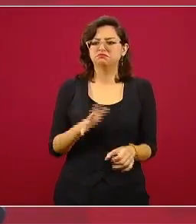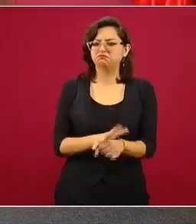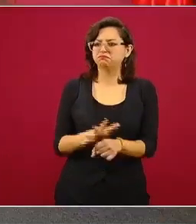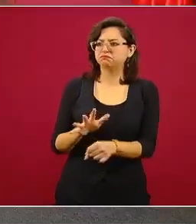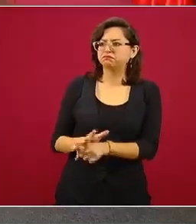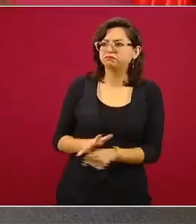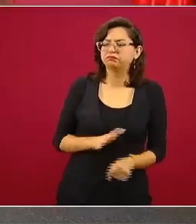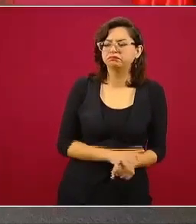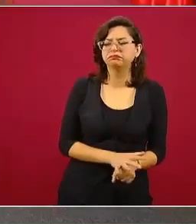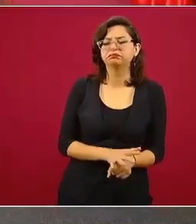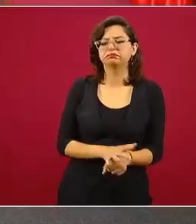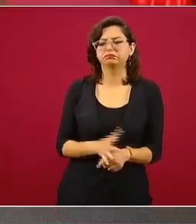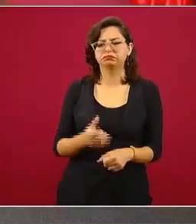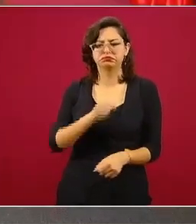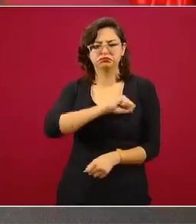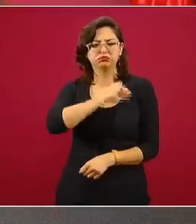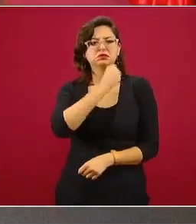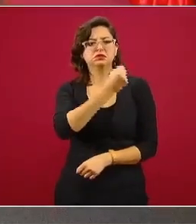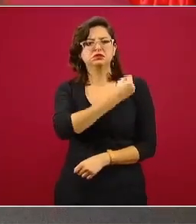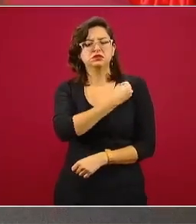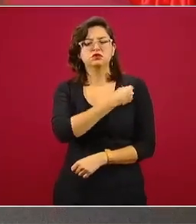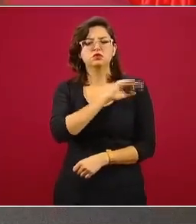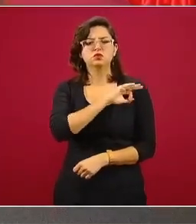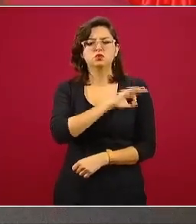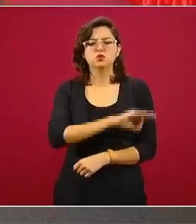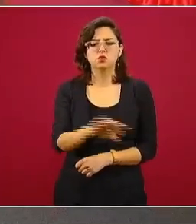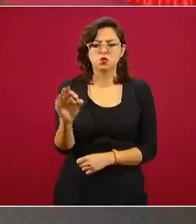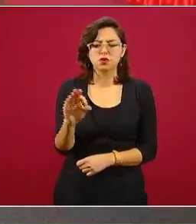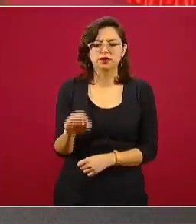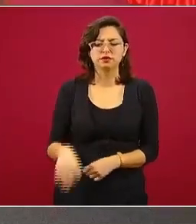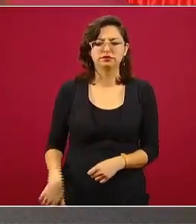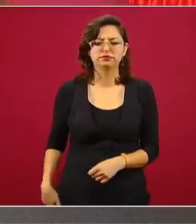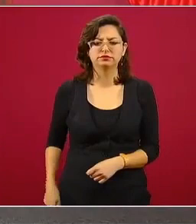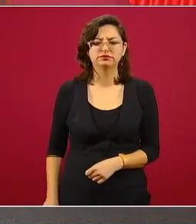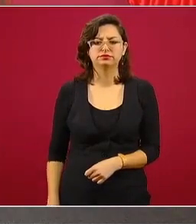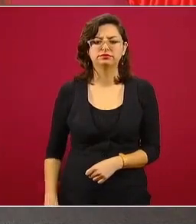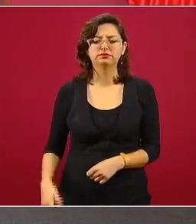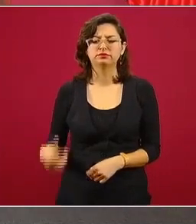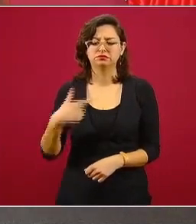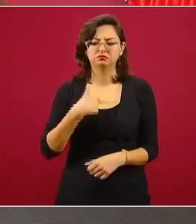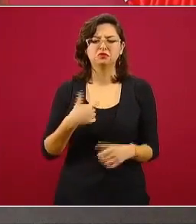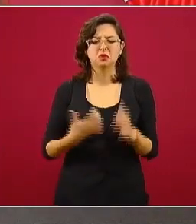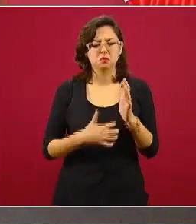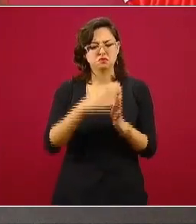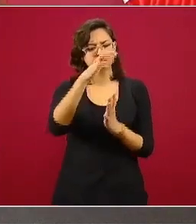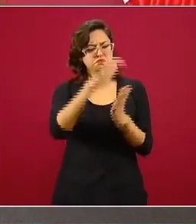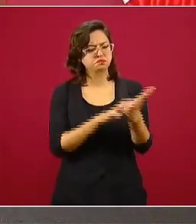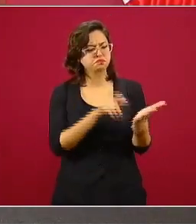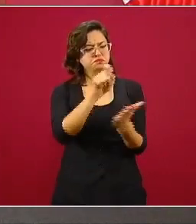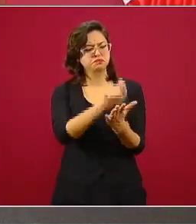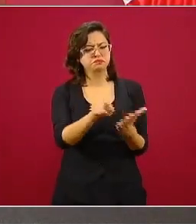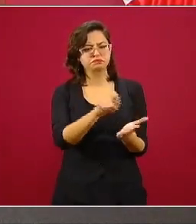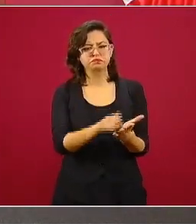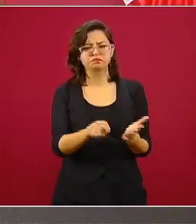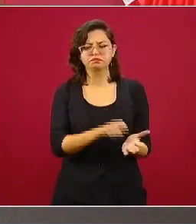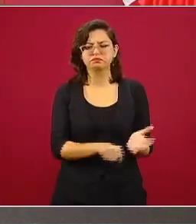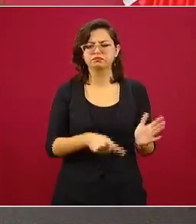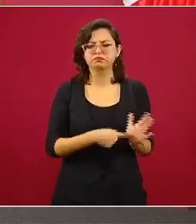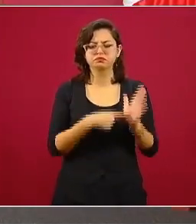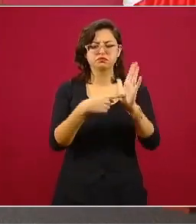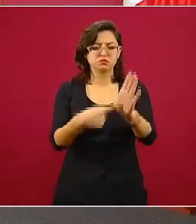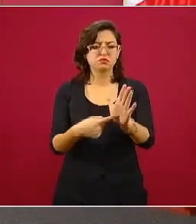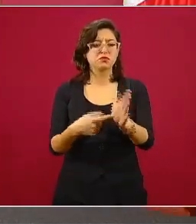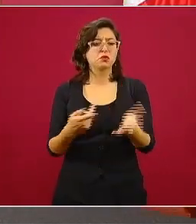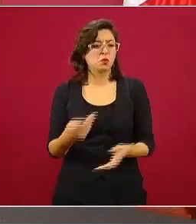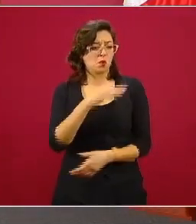con salud. Esto lo expreso. Me gustaría que,